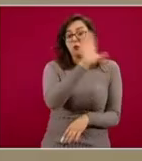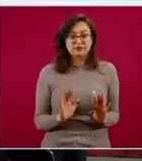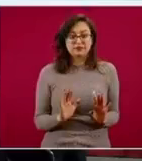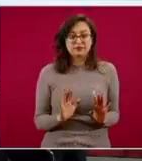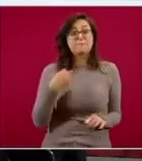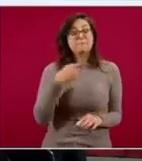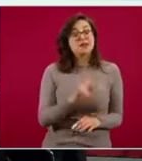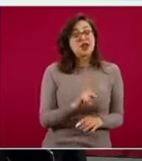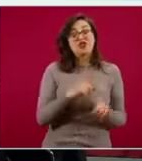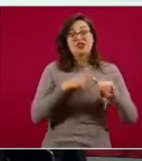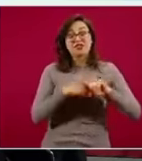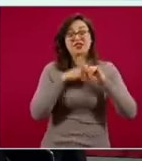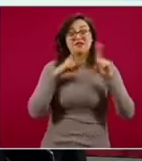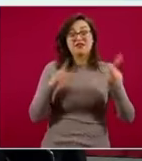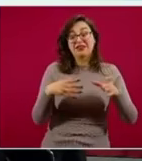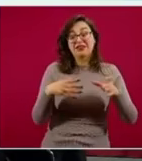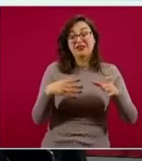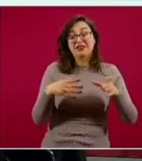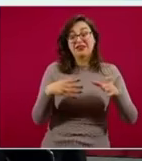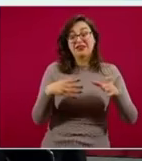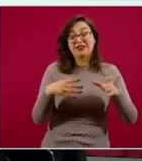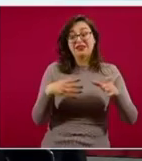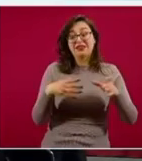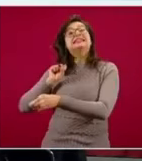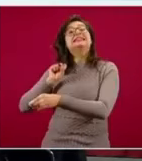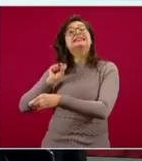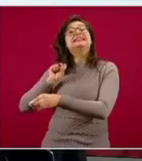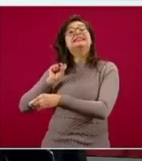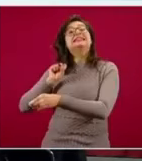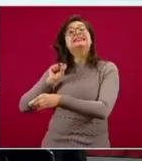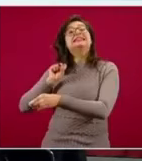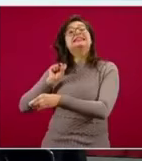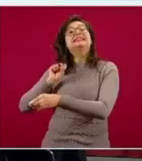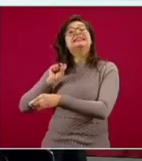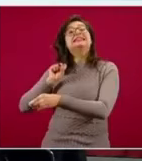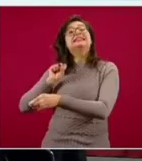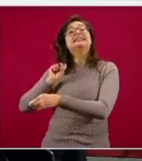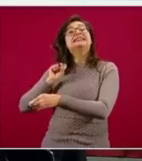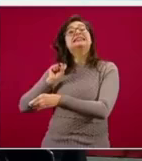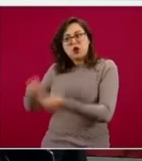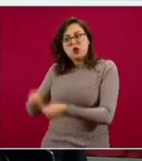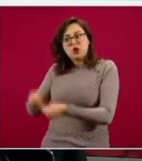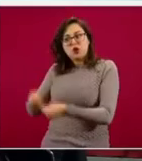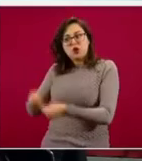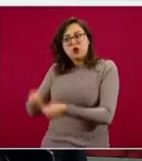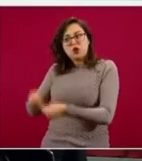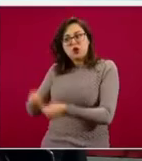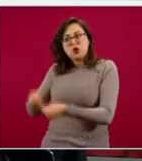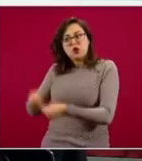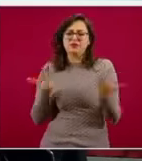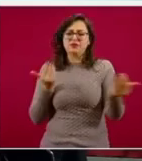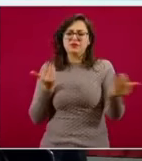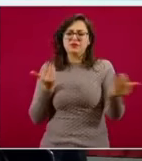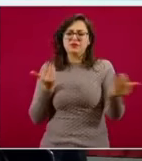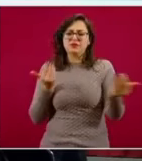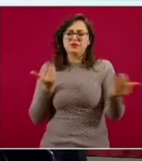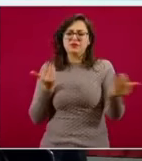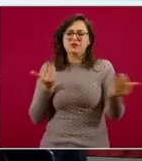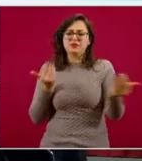COVID, ¿cuál es la probabilidad de que pierdan la vida? ¿Por qué son importantes de distinguir?